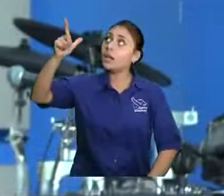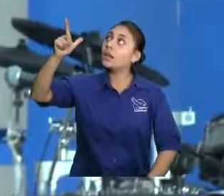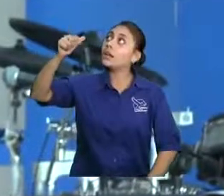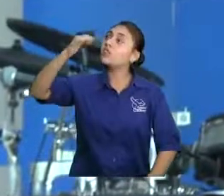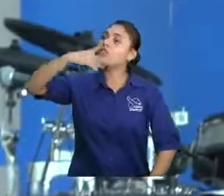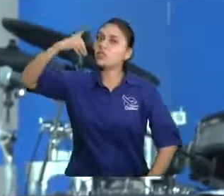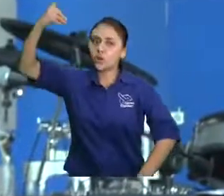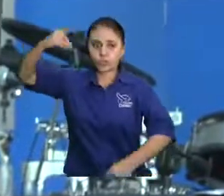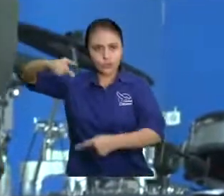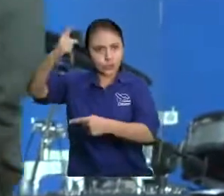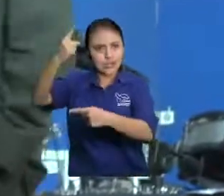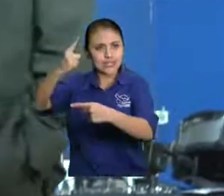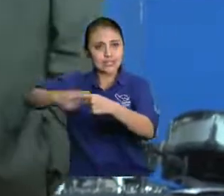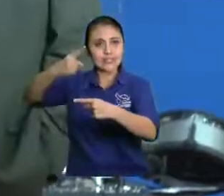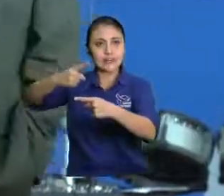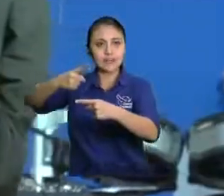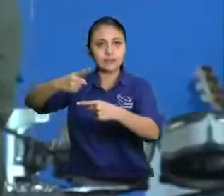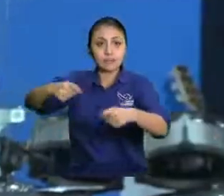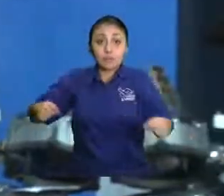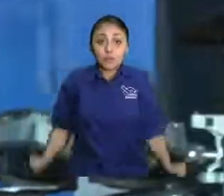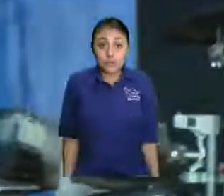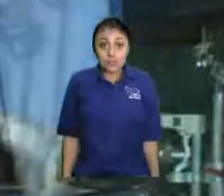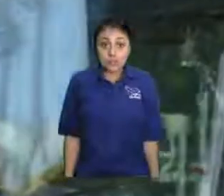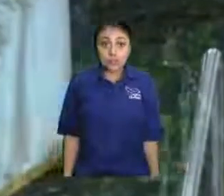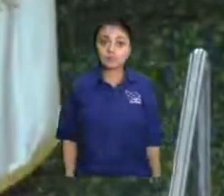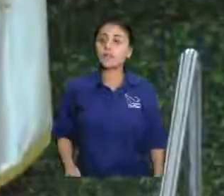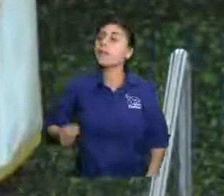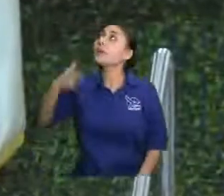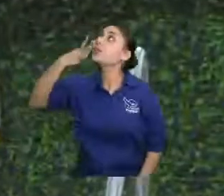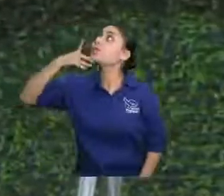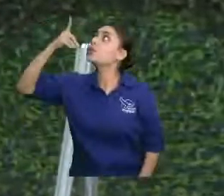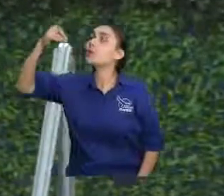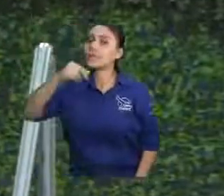por el Señor le dijo,